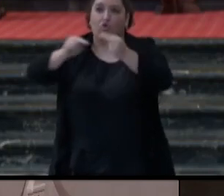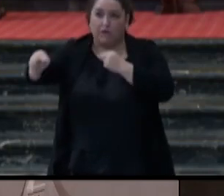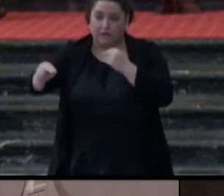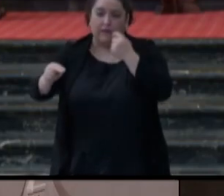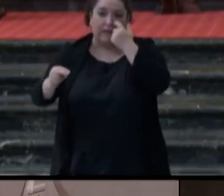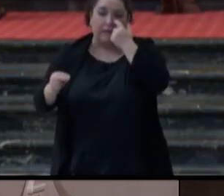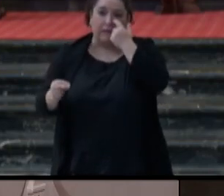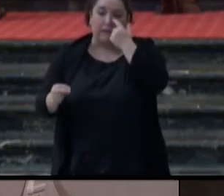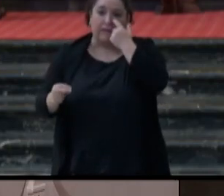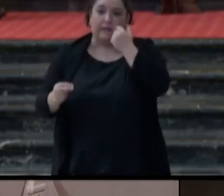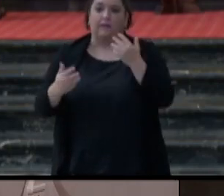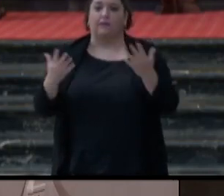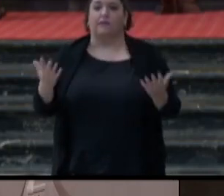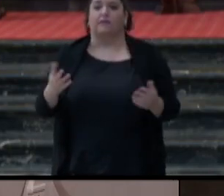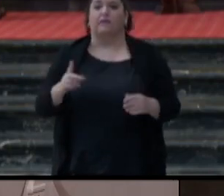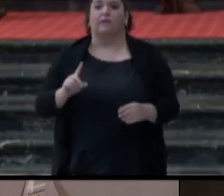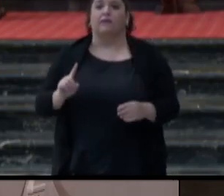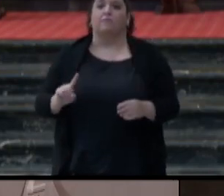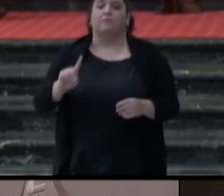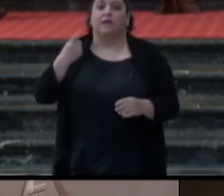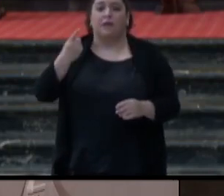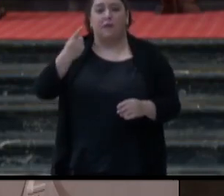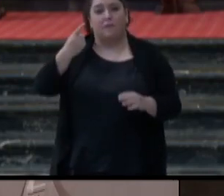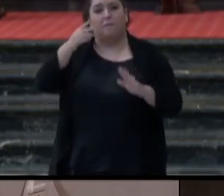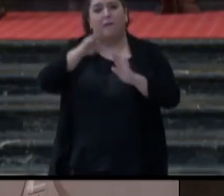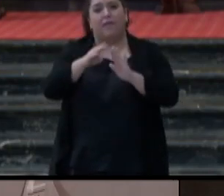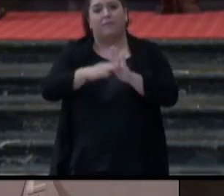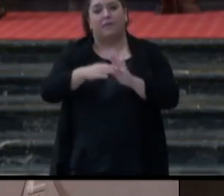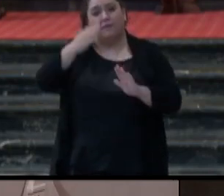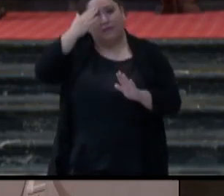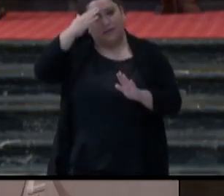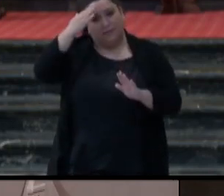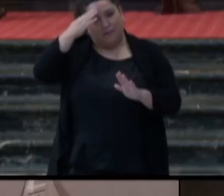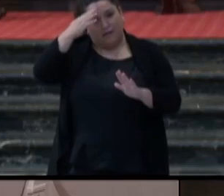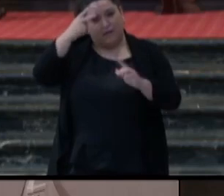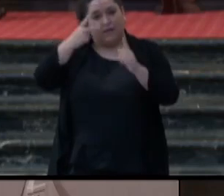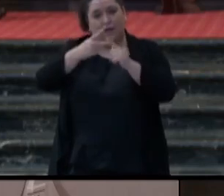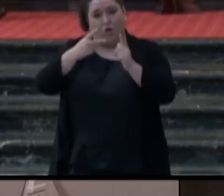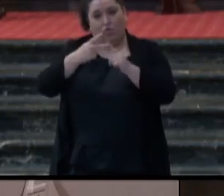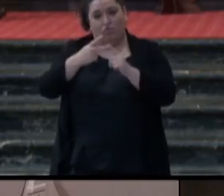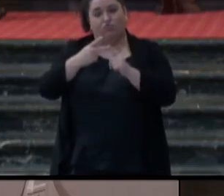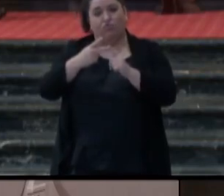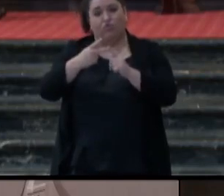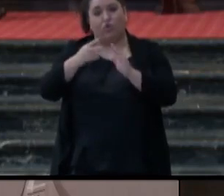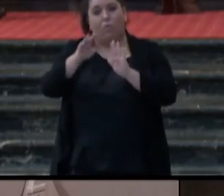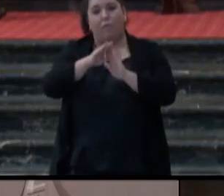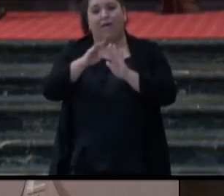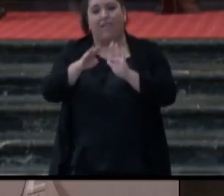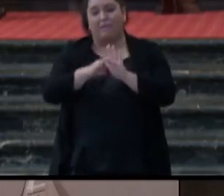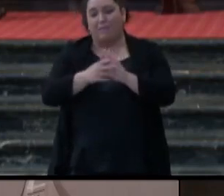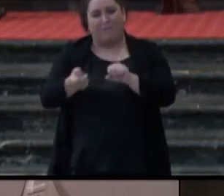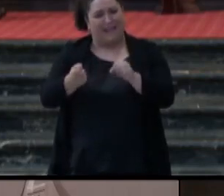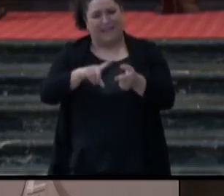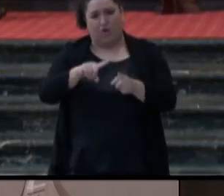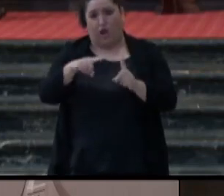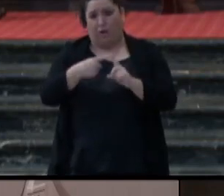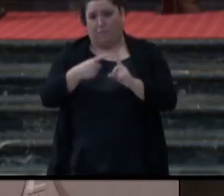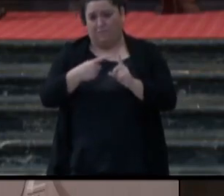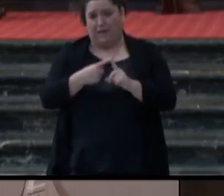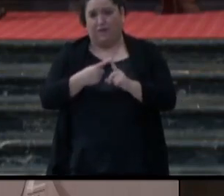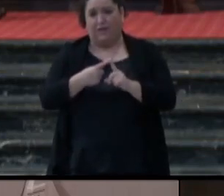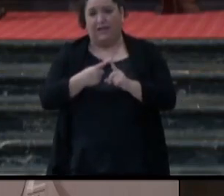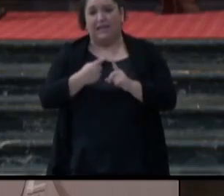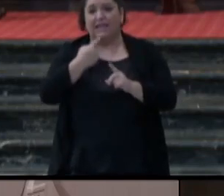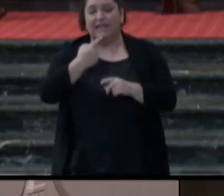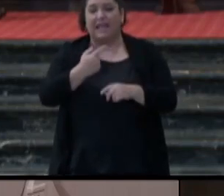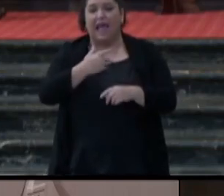y junto a este primero y principal mandamiento está el otro que es semejante al primero también